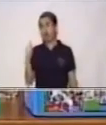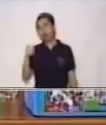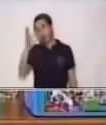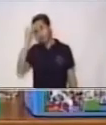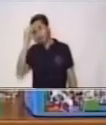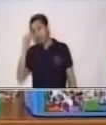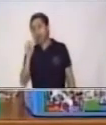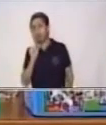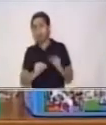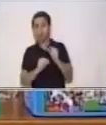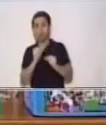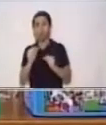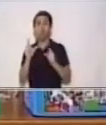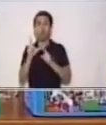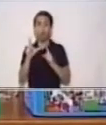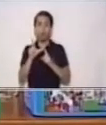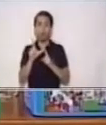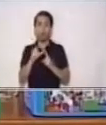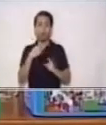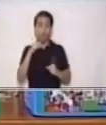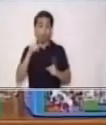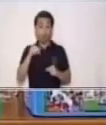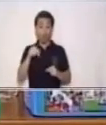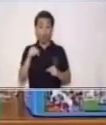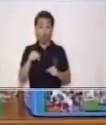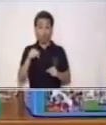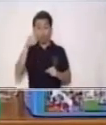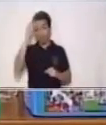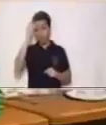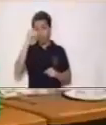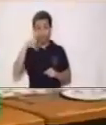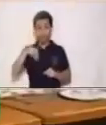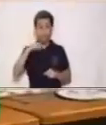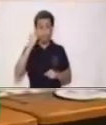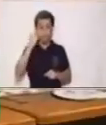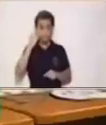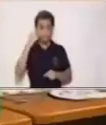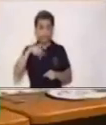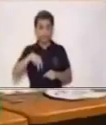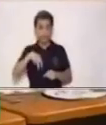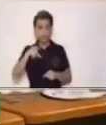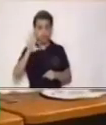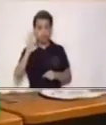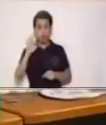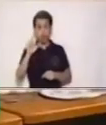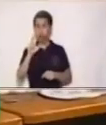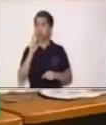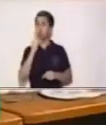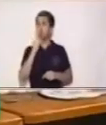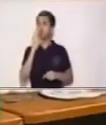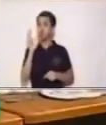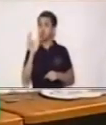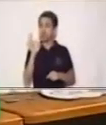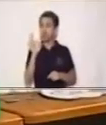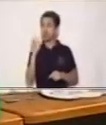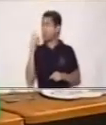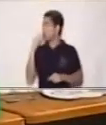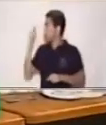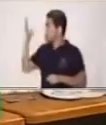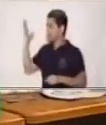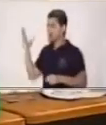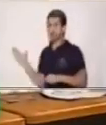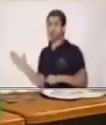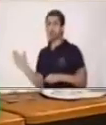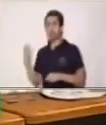algunas letras. El día de hoy, con la palabra Pinocho, vamos a recordar a nuestro personaje, aquí lo vamos a tener presente en toda esta